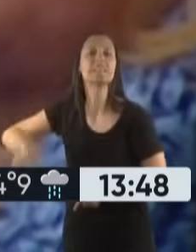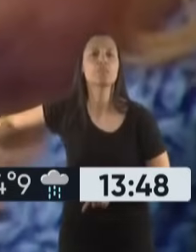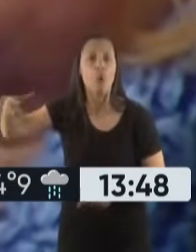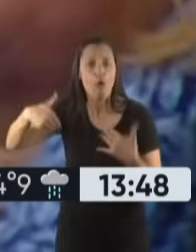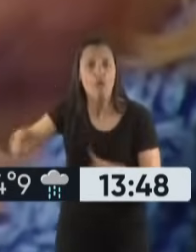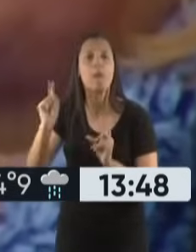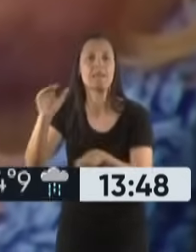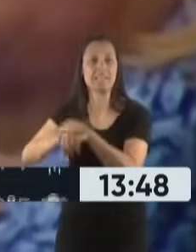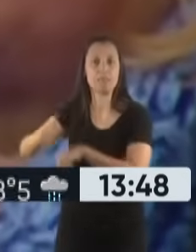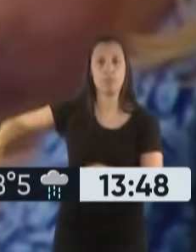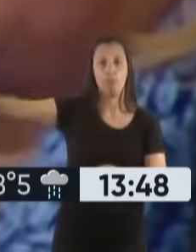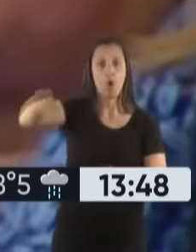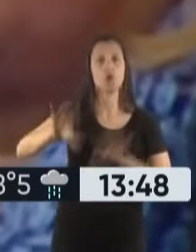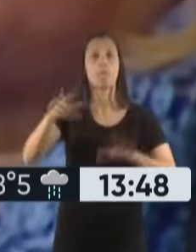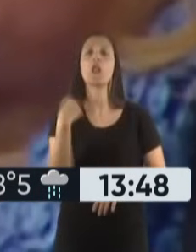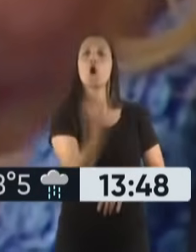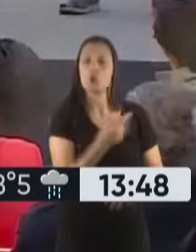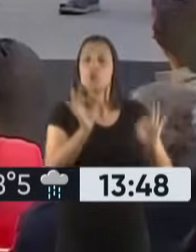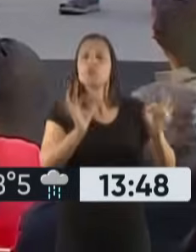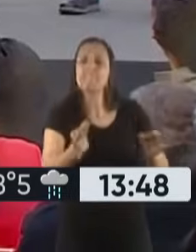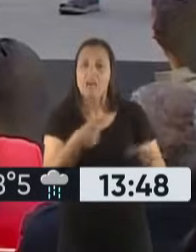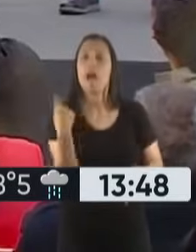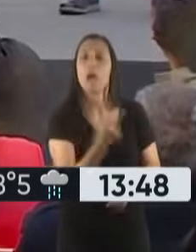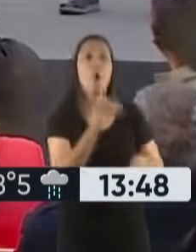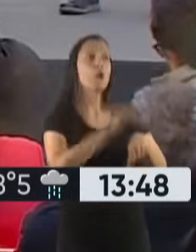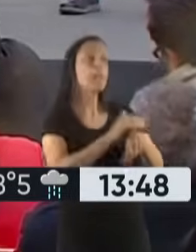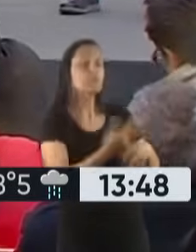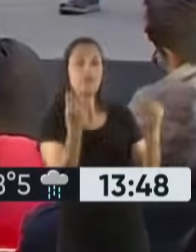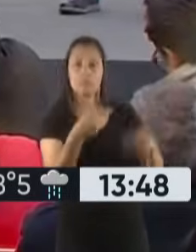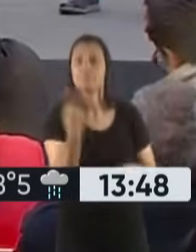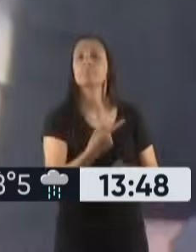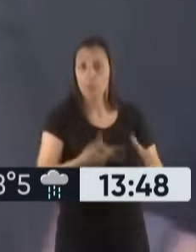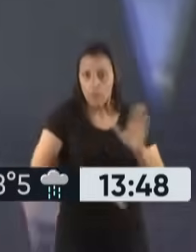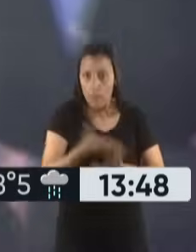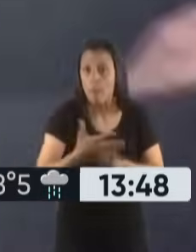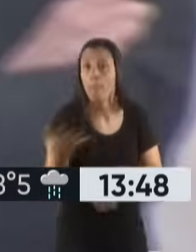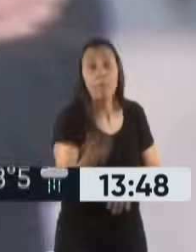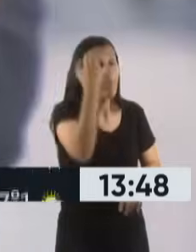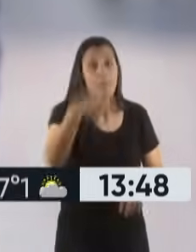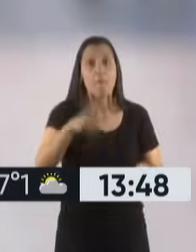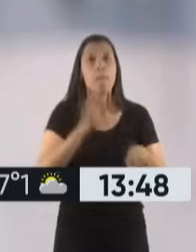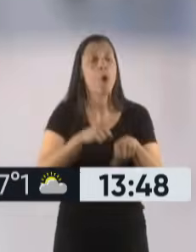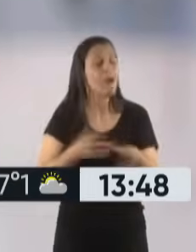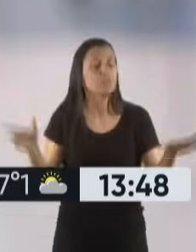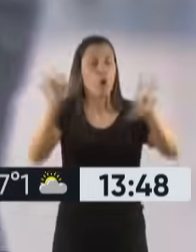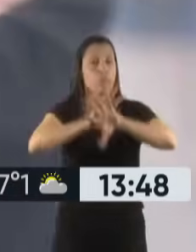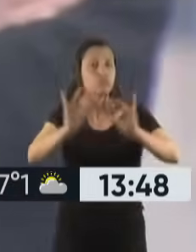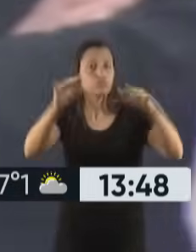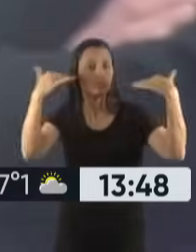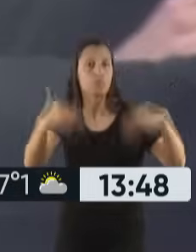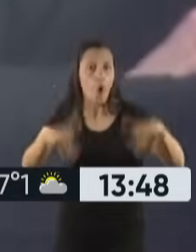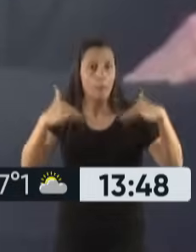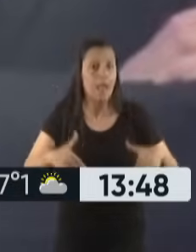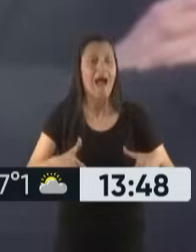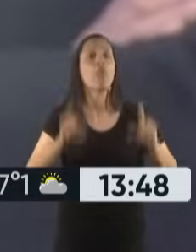son. Pero nosotros sí sabíamos lo que teníamos que hacer. Y lo tuvimos que hacer en las peores condiciones, en la